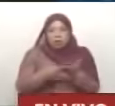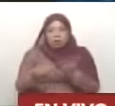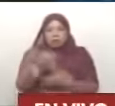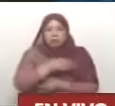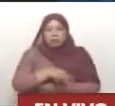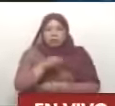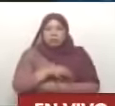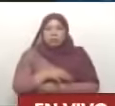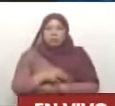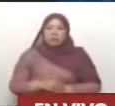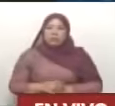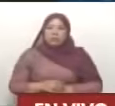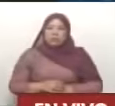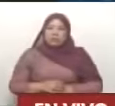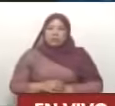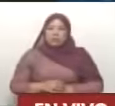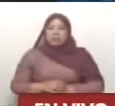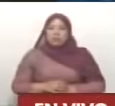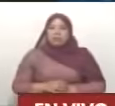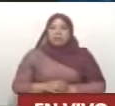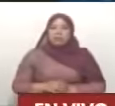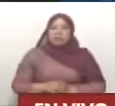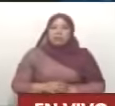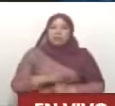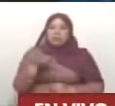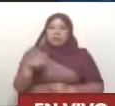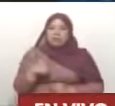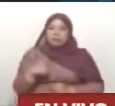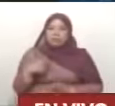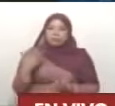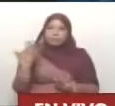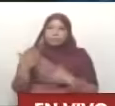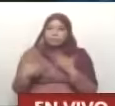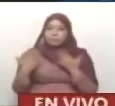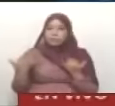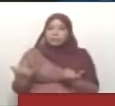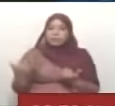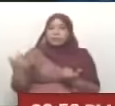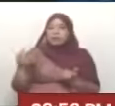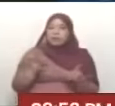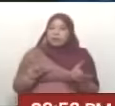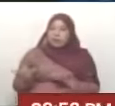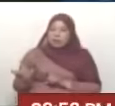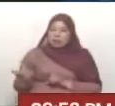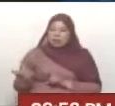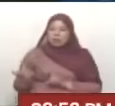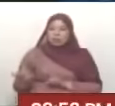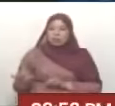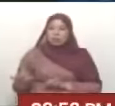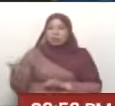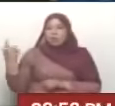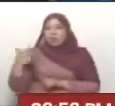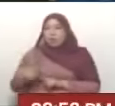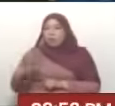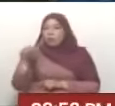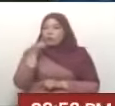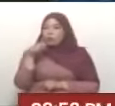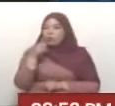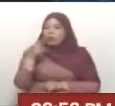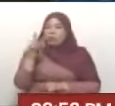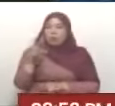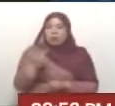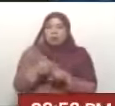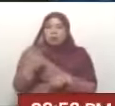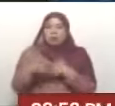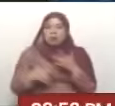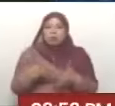social, el recorrido que va a permitir no solamente lo que hasta ahora se viene llevando a cabo, presidente, que es también otro componente del vértice 1,